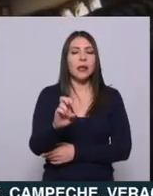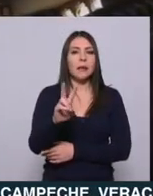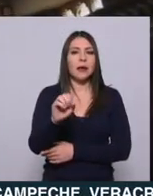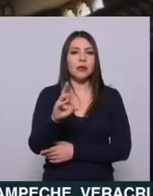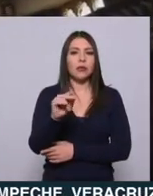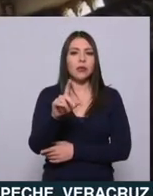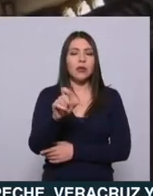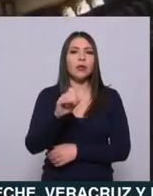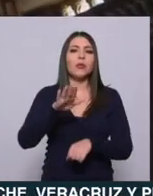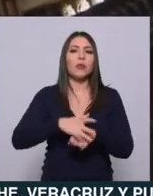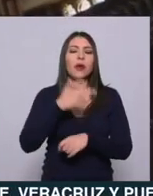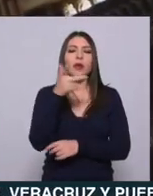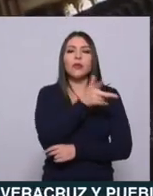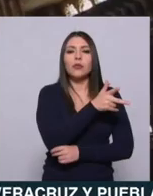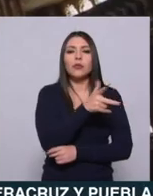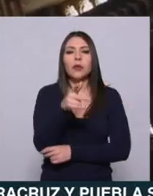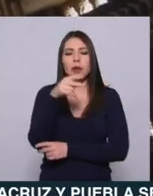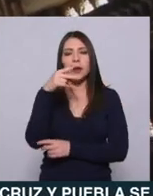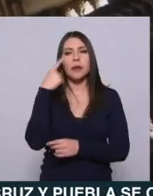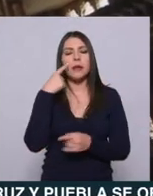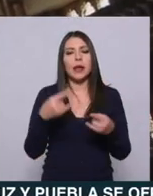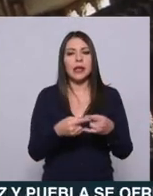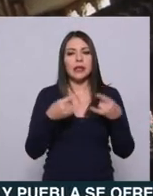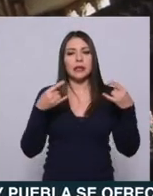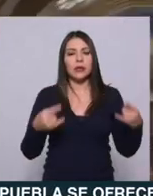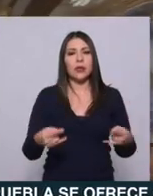México hispano-francesa Antonieta,